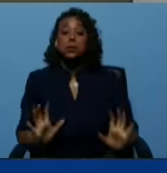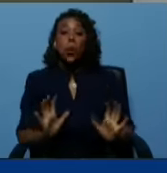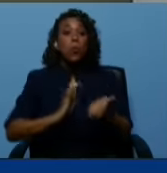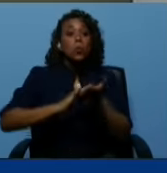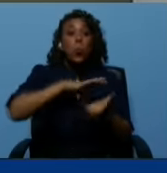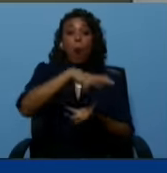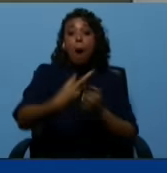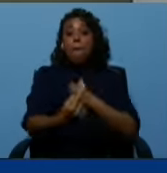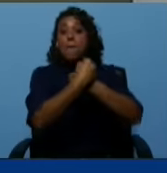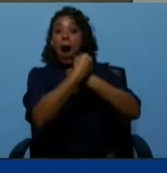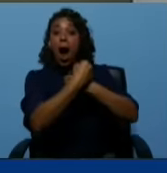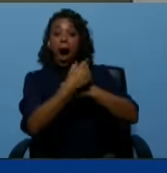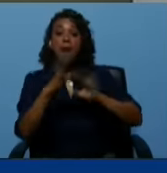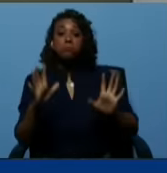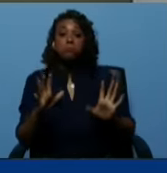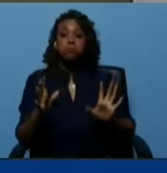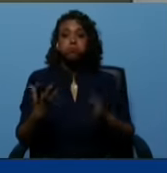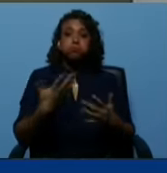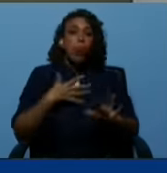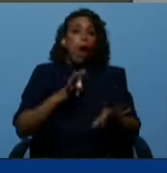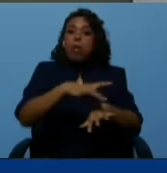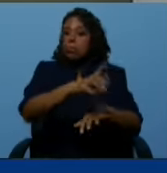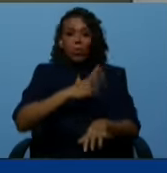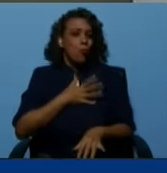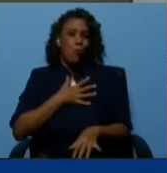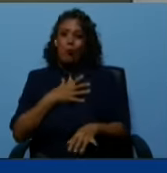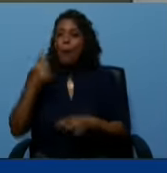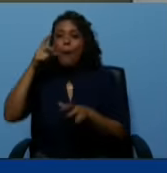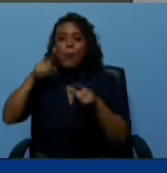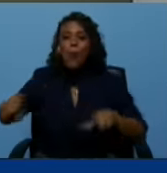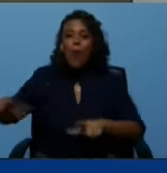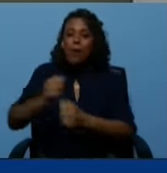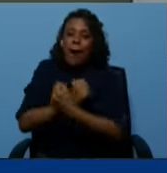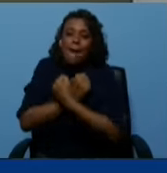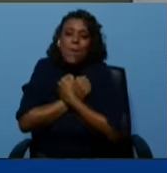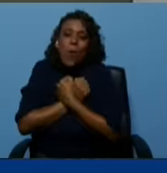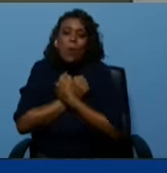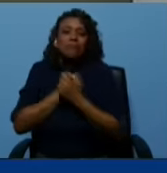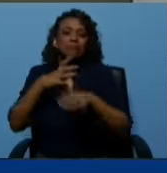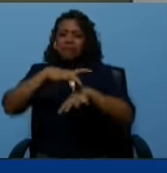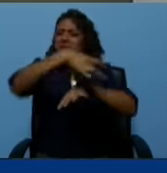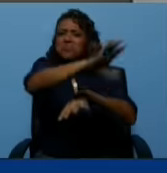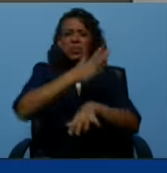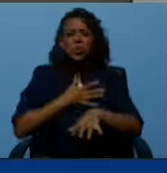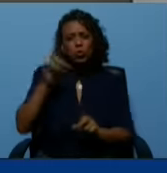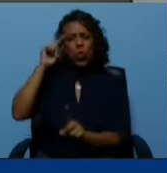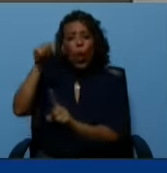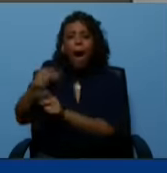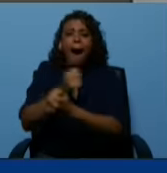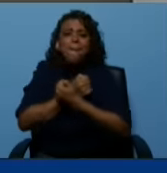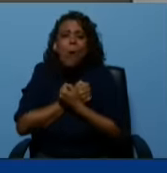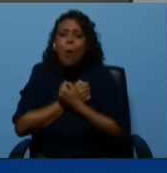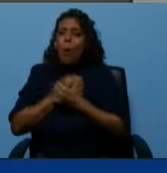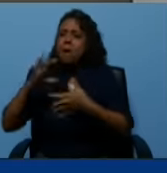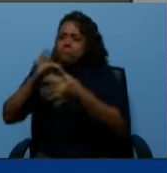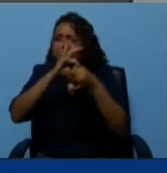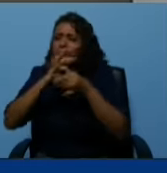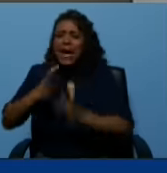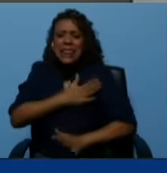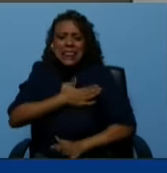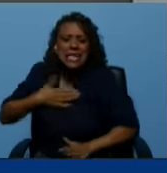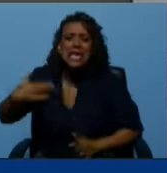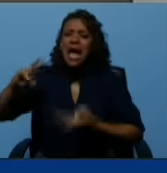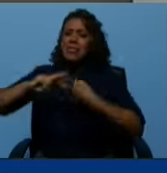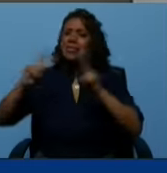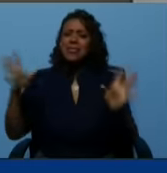la destrucción del país asaltar el poder, a nosotros nos mueve el amor, el deseo de confraternidad,